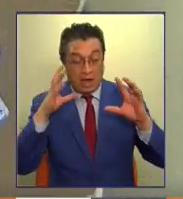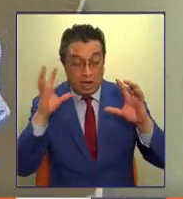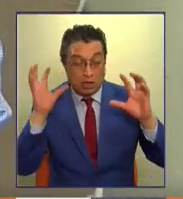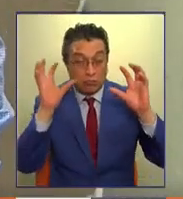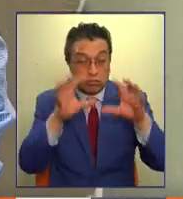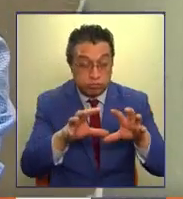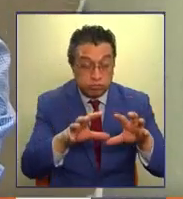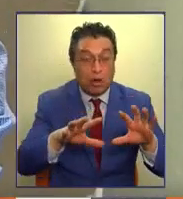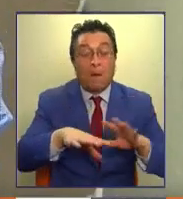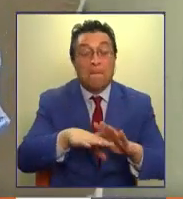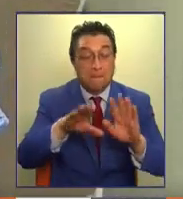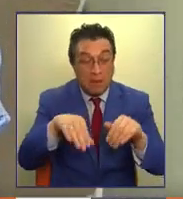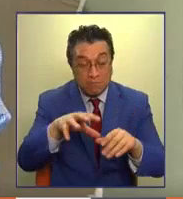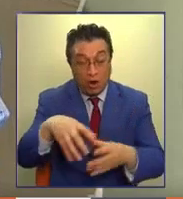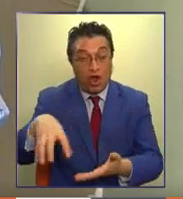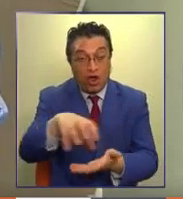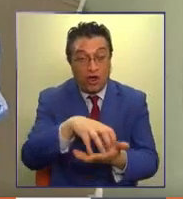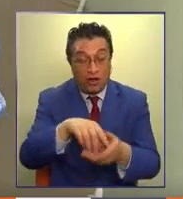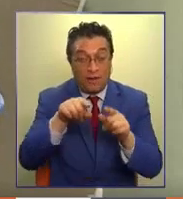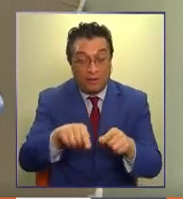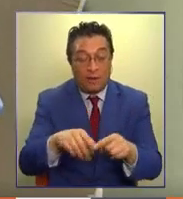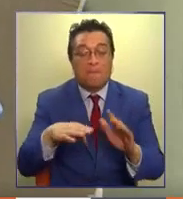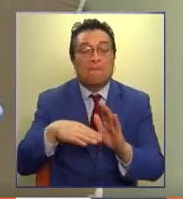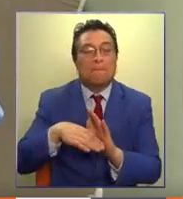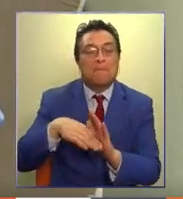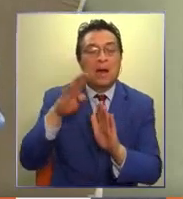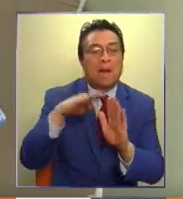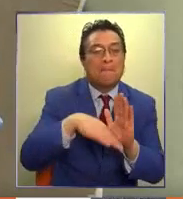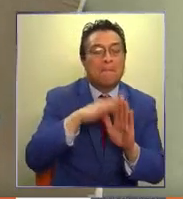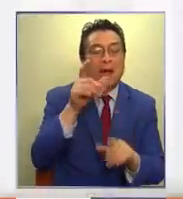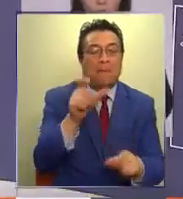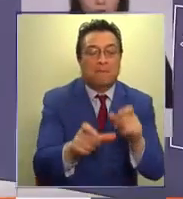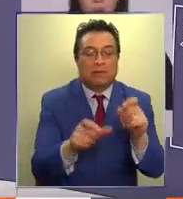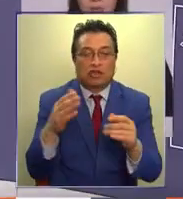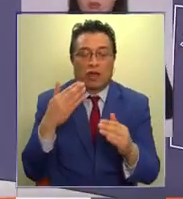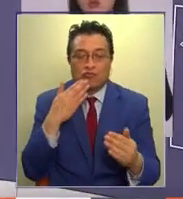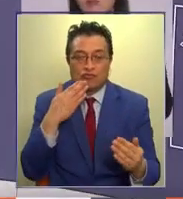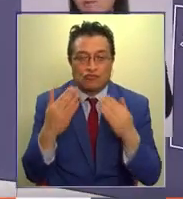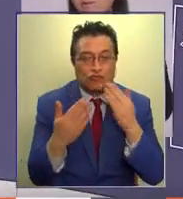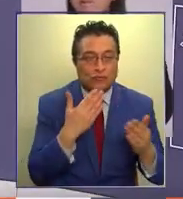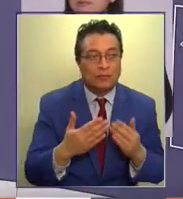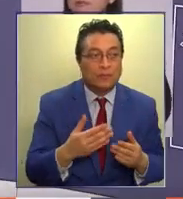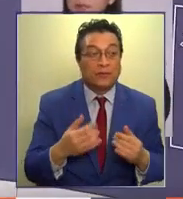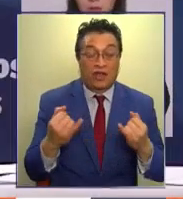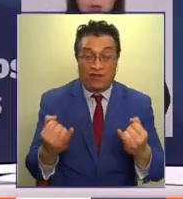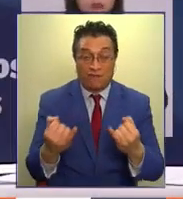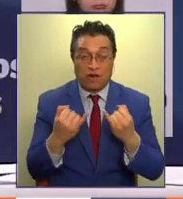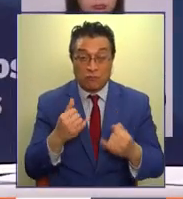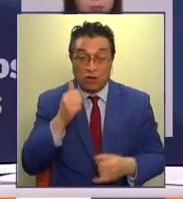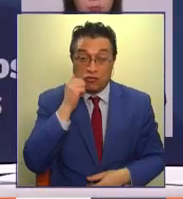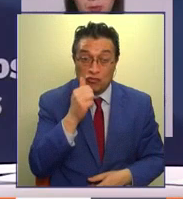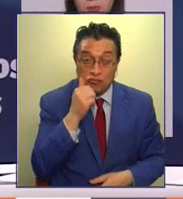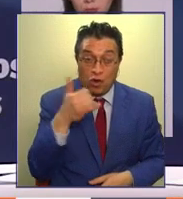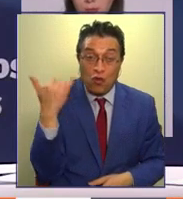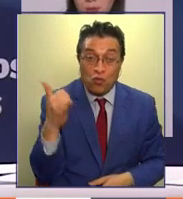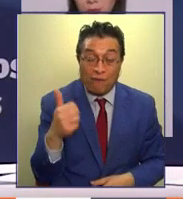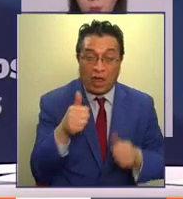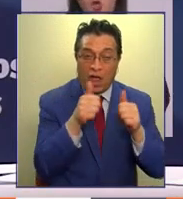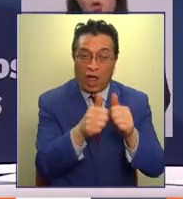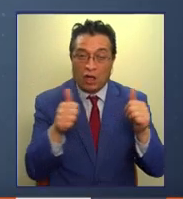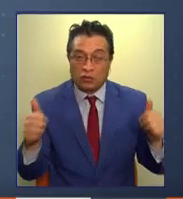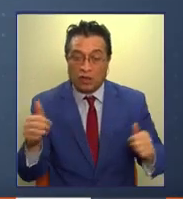dentro de ese mismo barrio se encuentre un mayor número de personas contagiadas en el informe diario de este jueves las autoridades